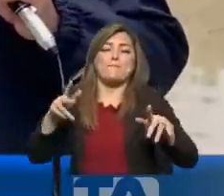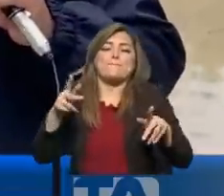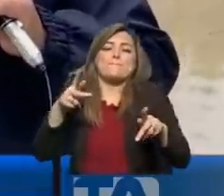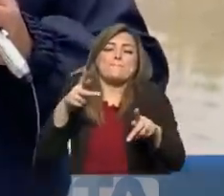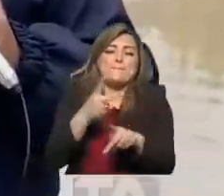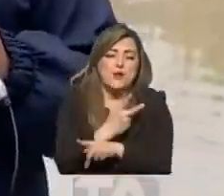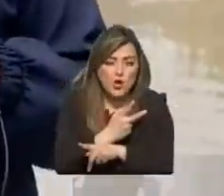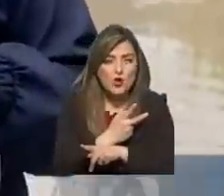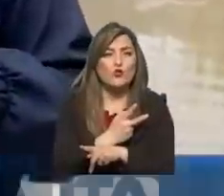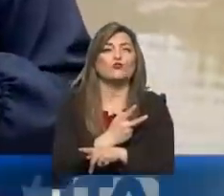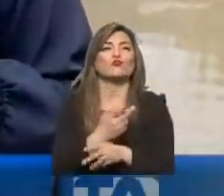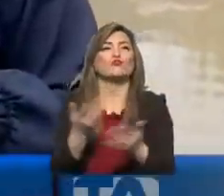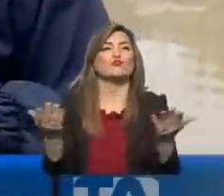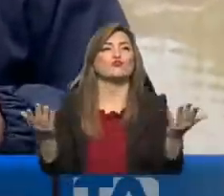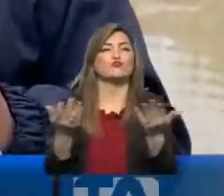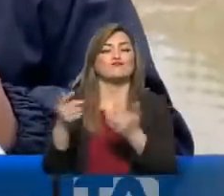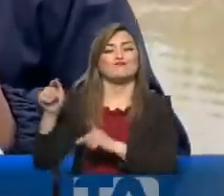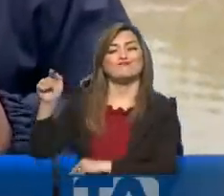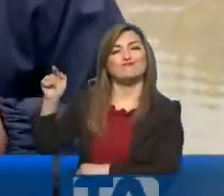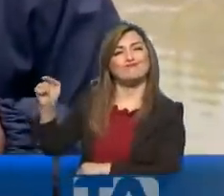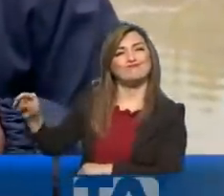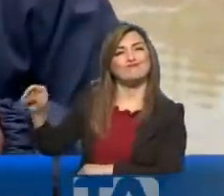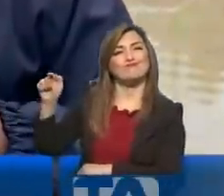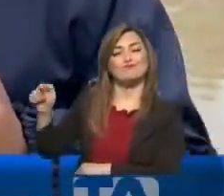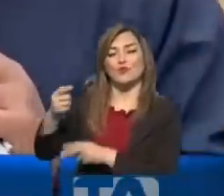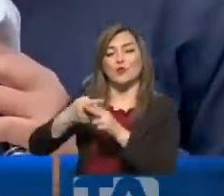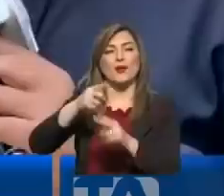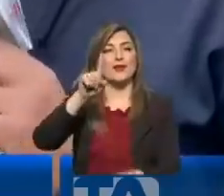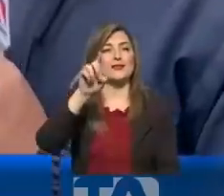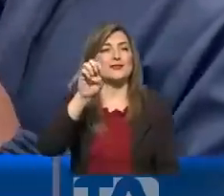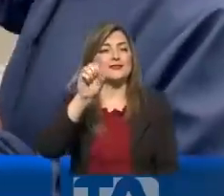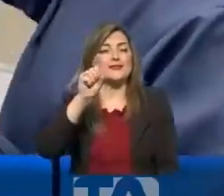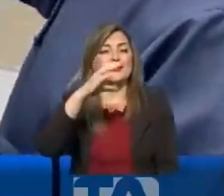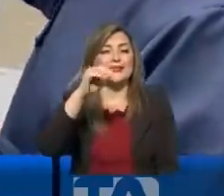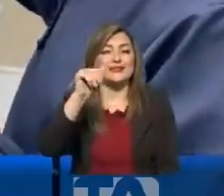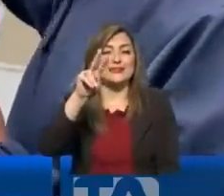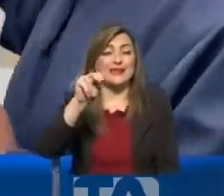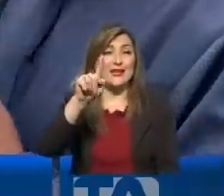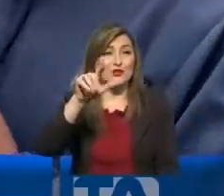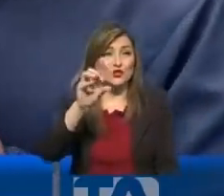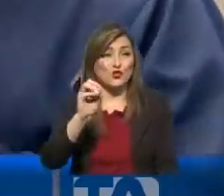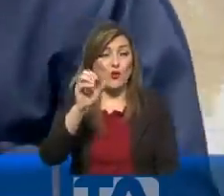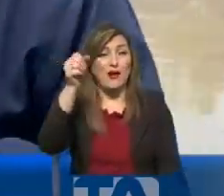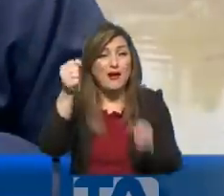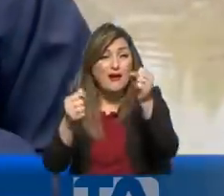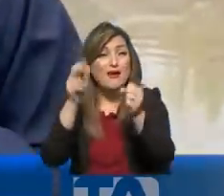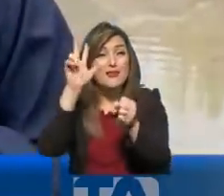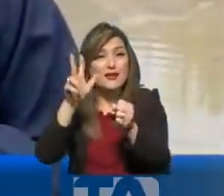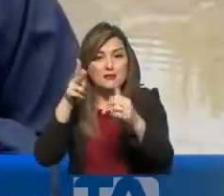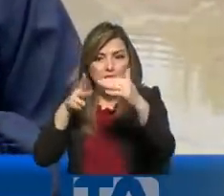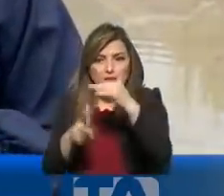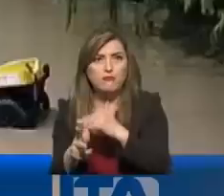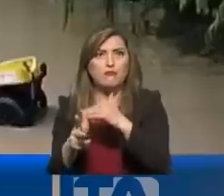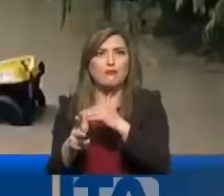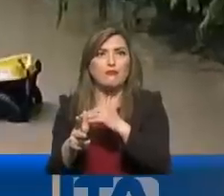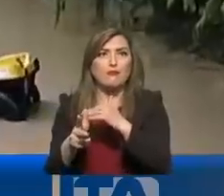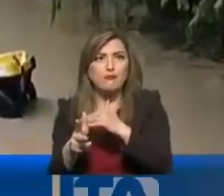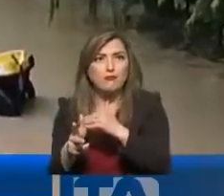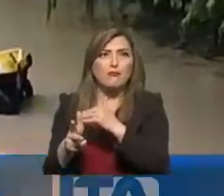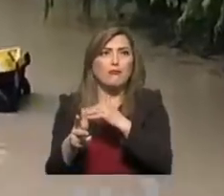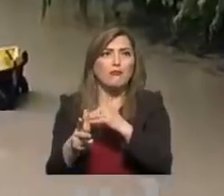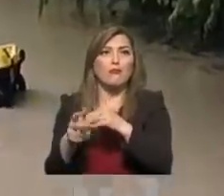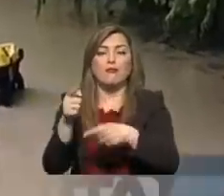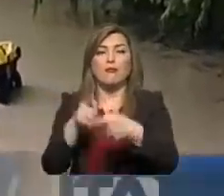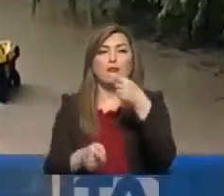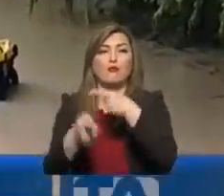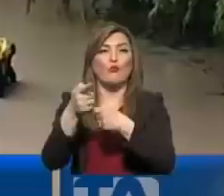por el desbordamiento de ríos es esta, El Descanso, donde se quedaron atrapados 3 vehículos por las inundaciones. Sus